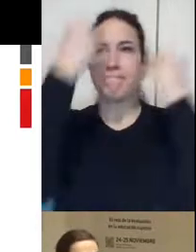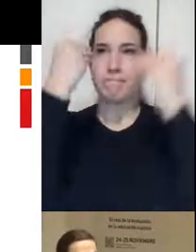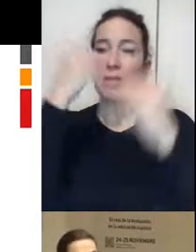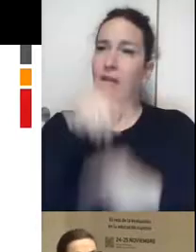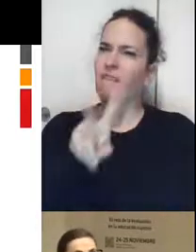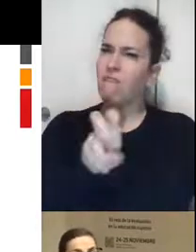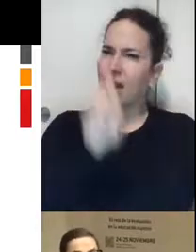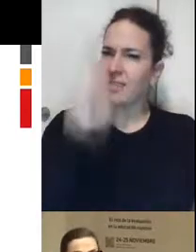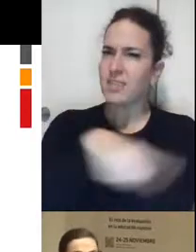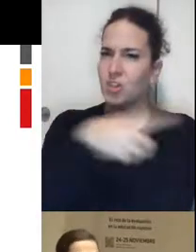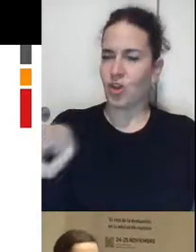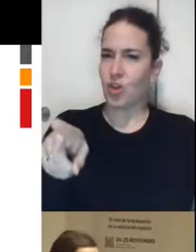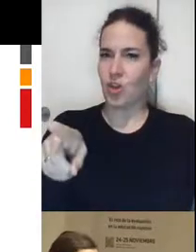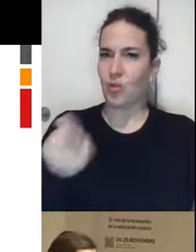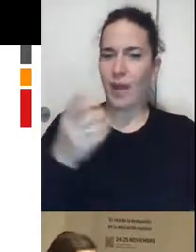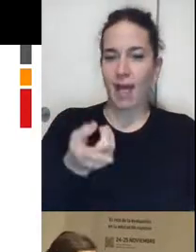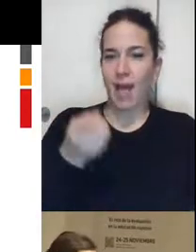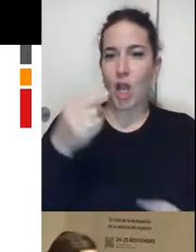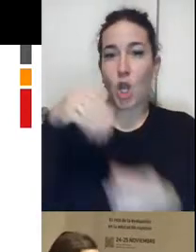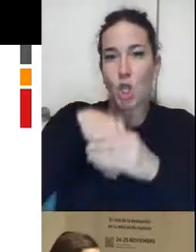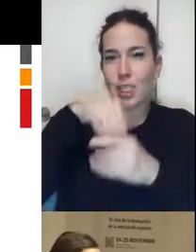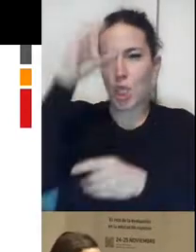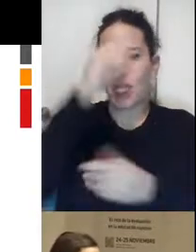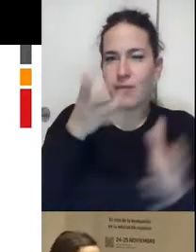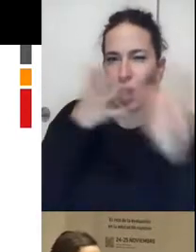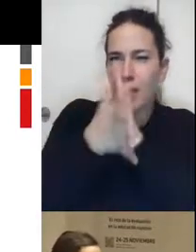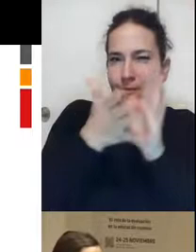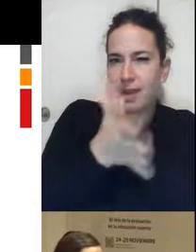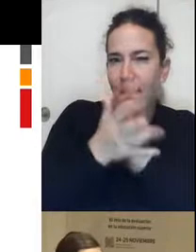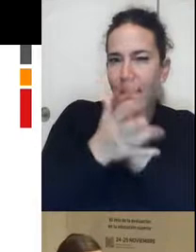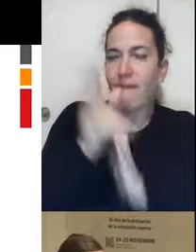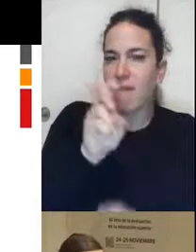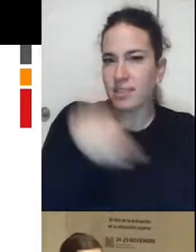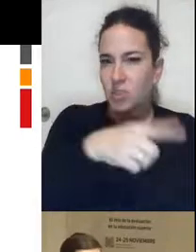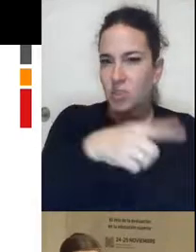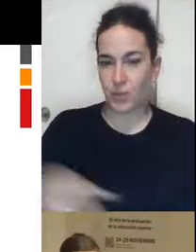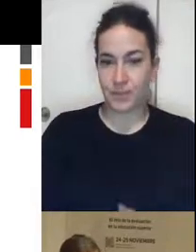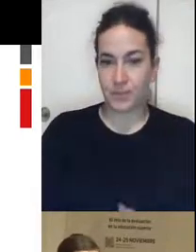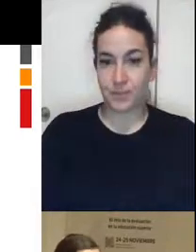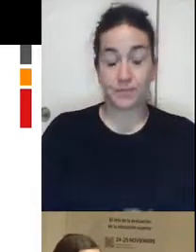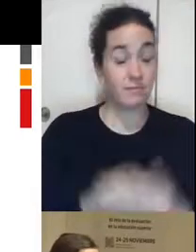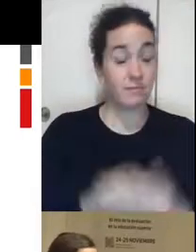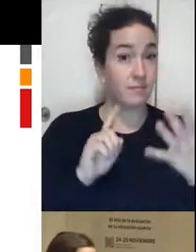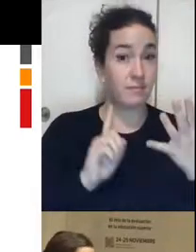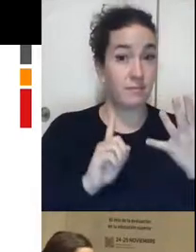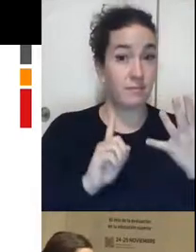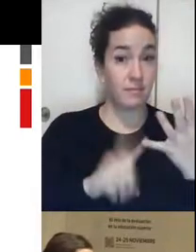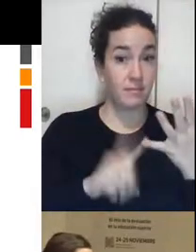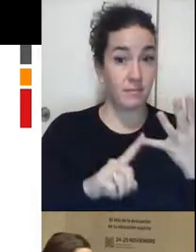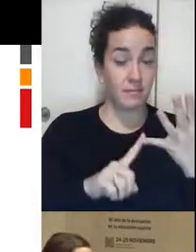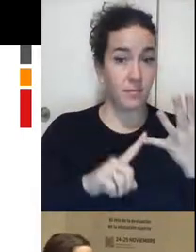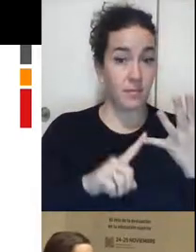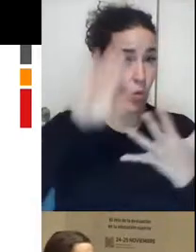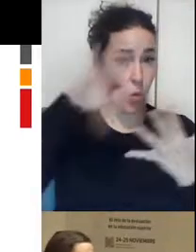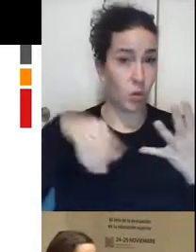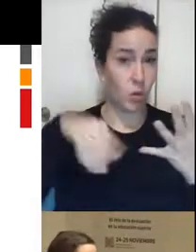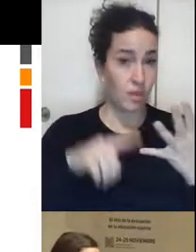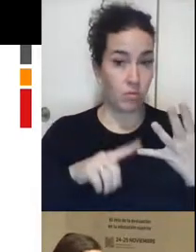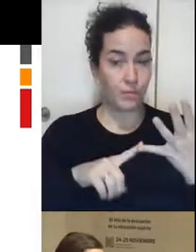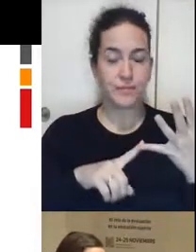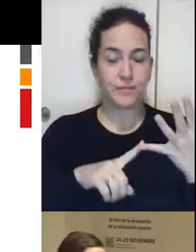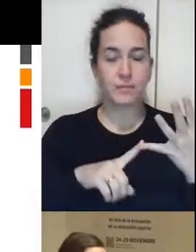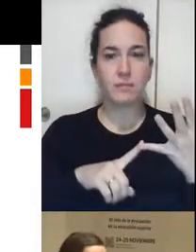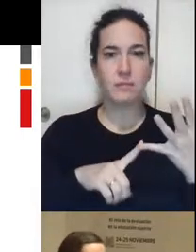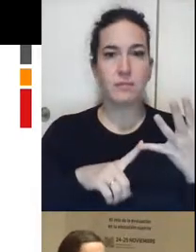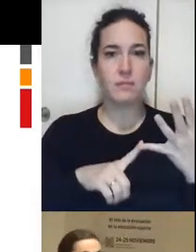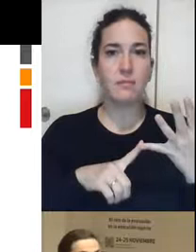recursos literarios para explicar contenido científico. Finalmente, el bloque quinto, la